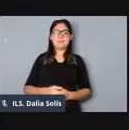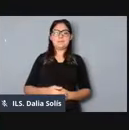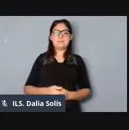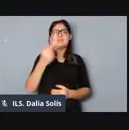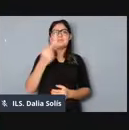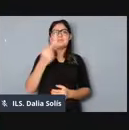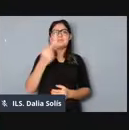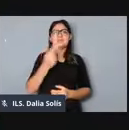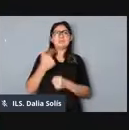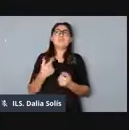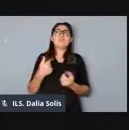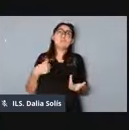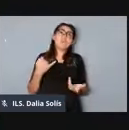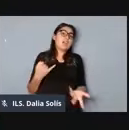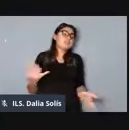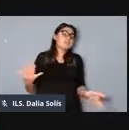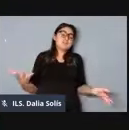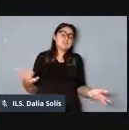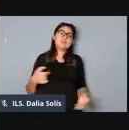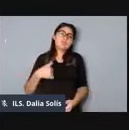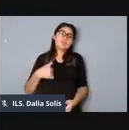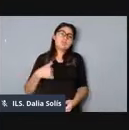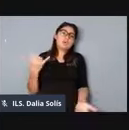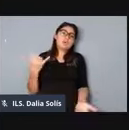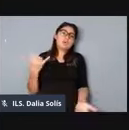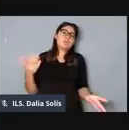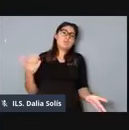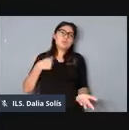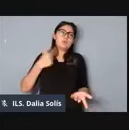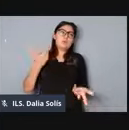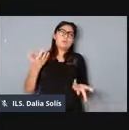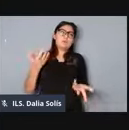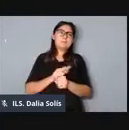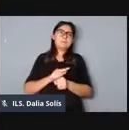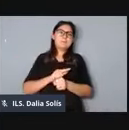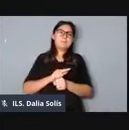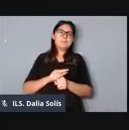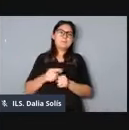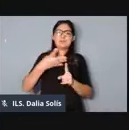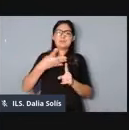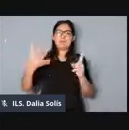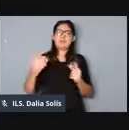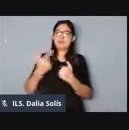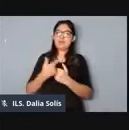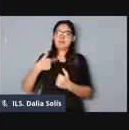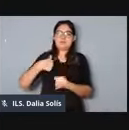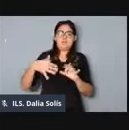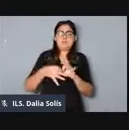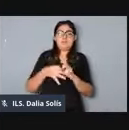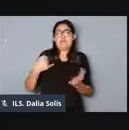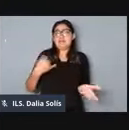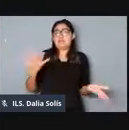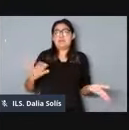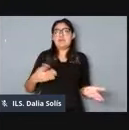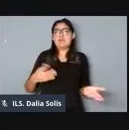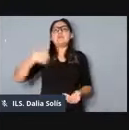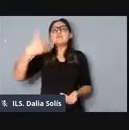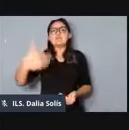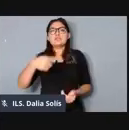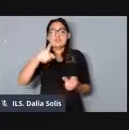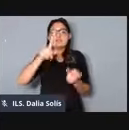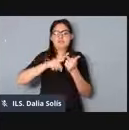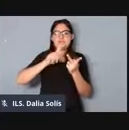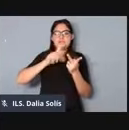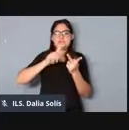Después es pensar si está en la infancia, si está, si lo puedo trabajar yo solita o solito,